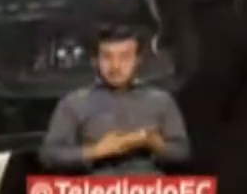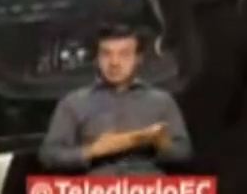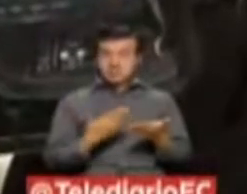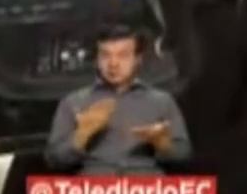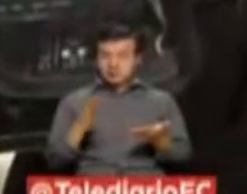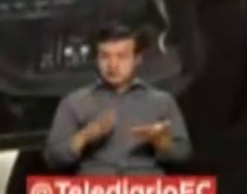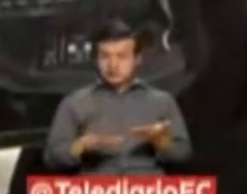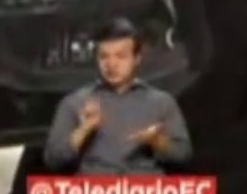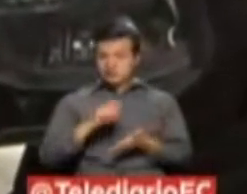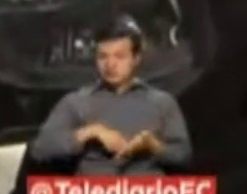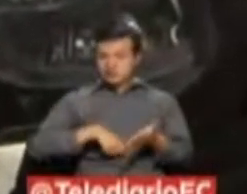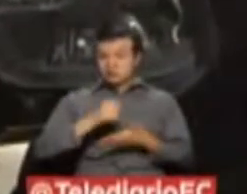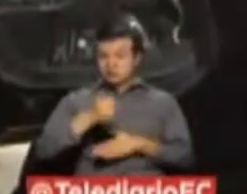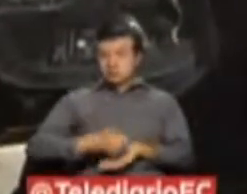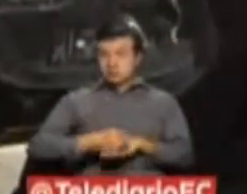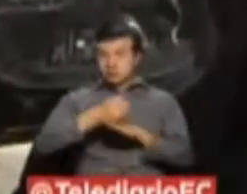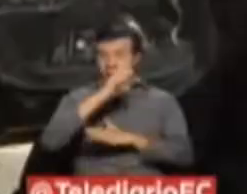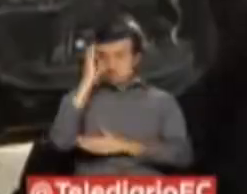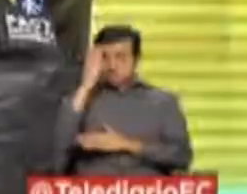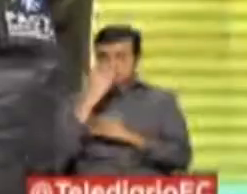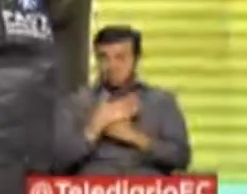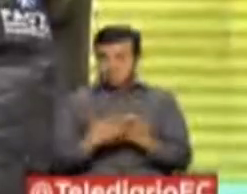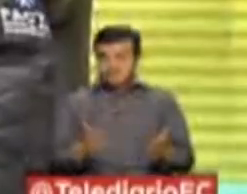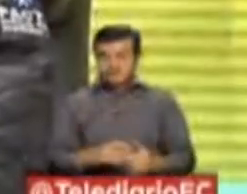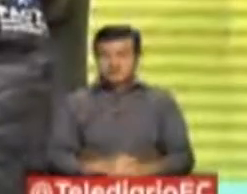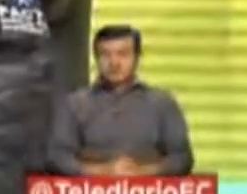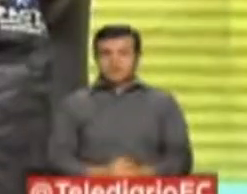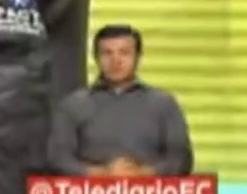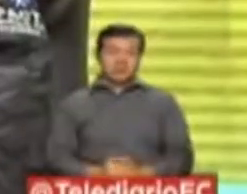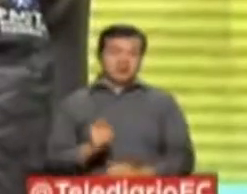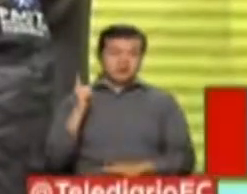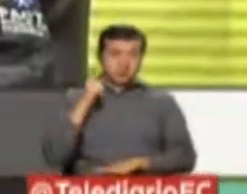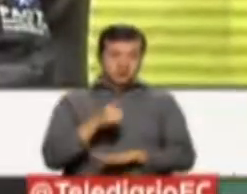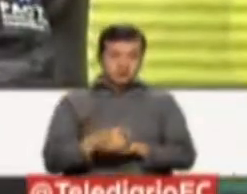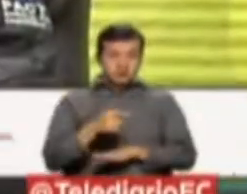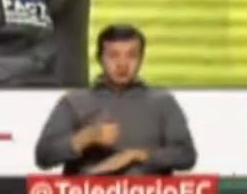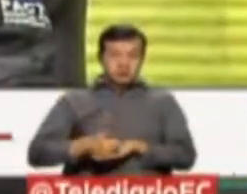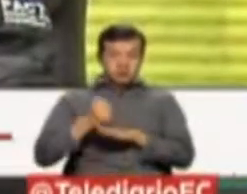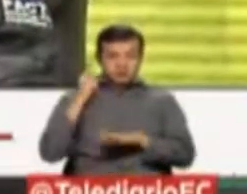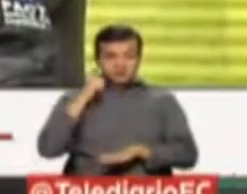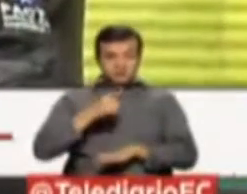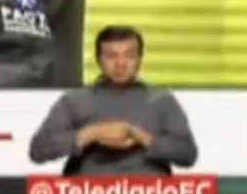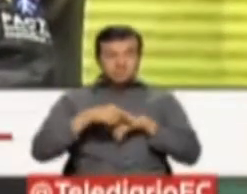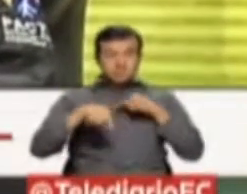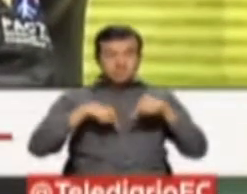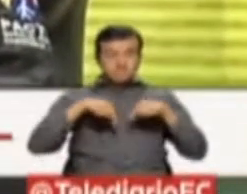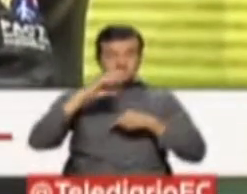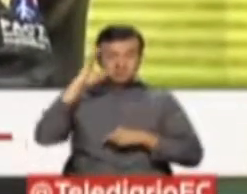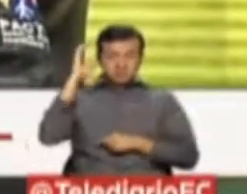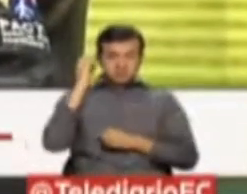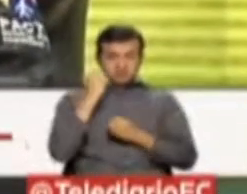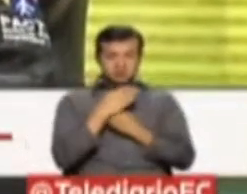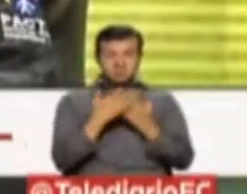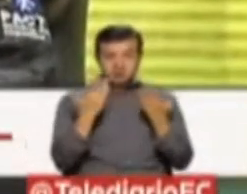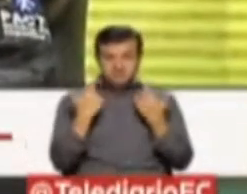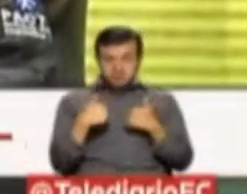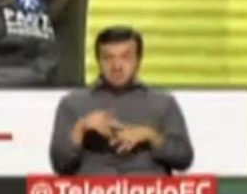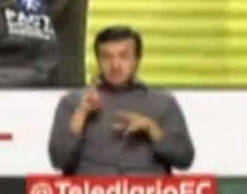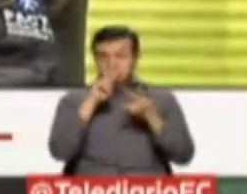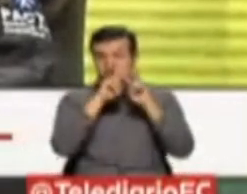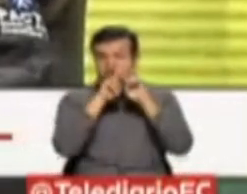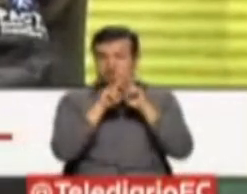circular emitida por autoridades colombianas autoridad del tránsito colombiana así como la